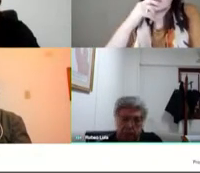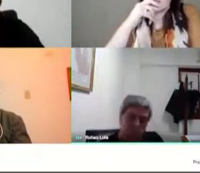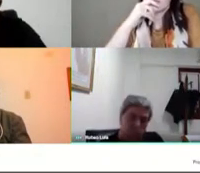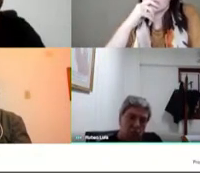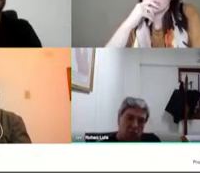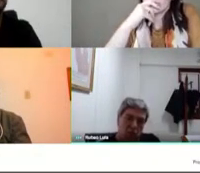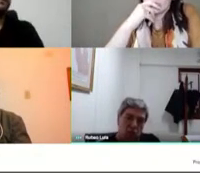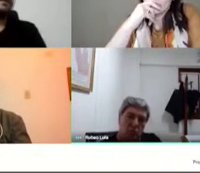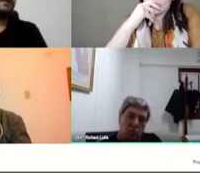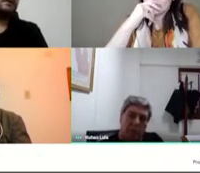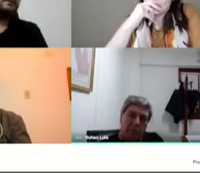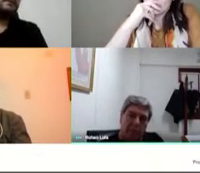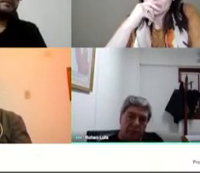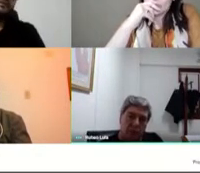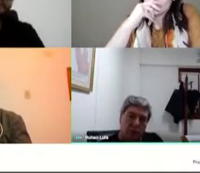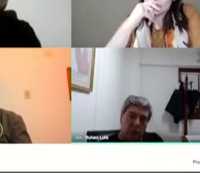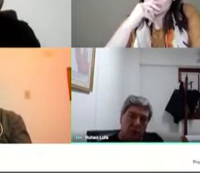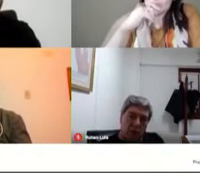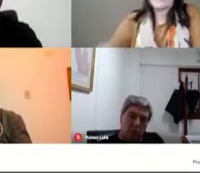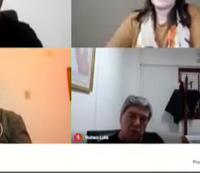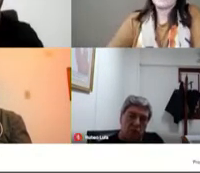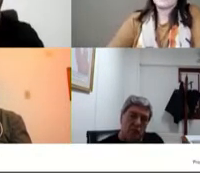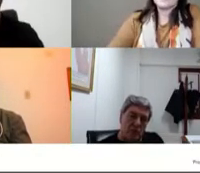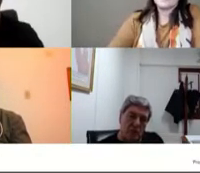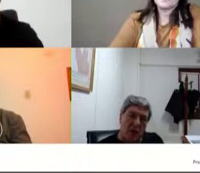Presente. Zen.